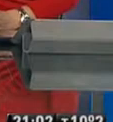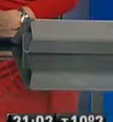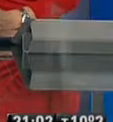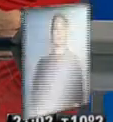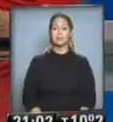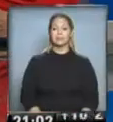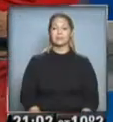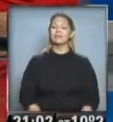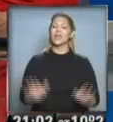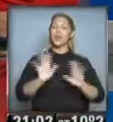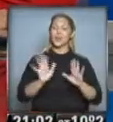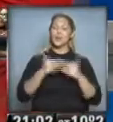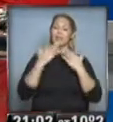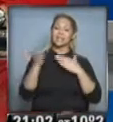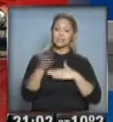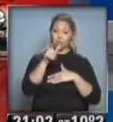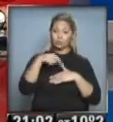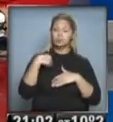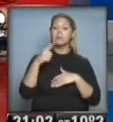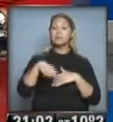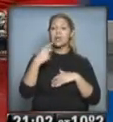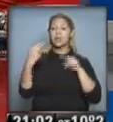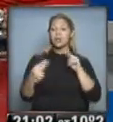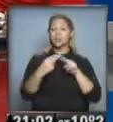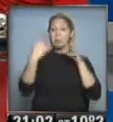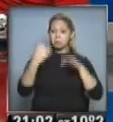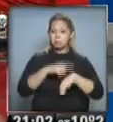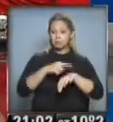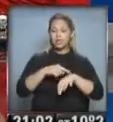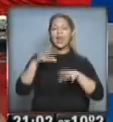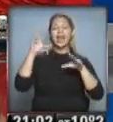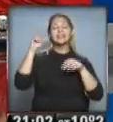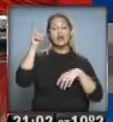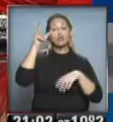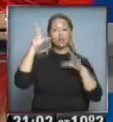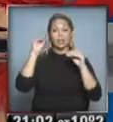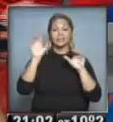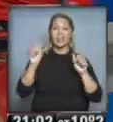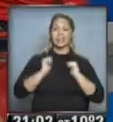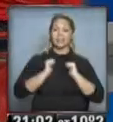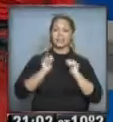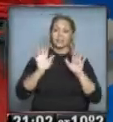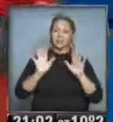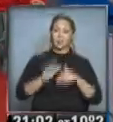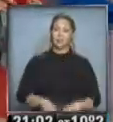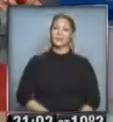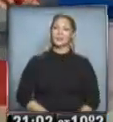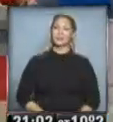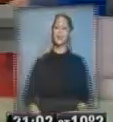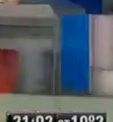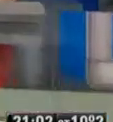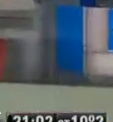muy bien lo que vamos gracias a todos ustedes por estar allí los esperamos mañana puntualmente a las 8 de la noche que descanse que la pasé muy bien